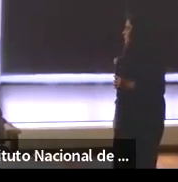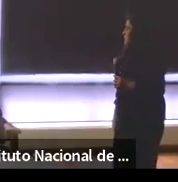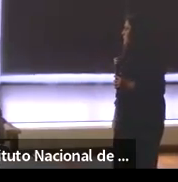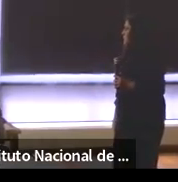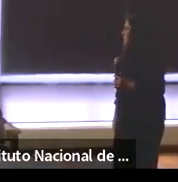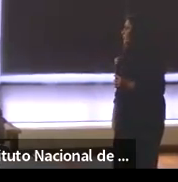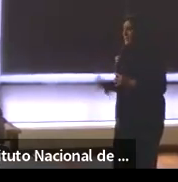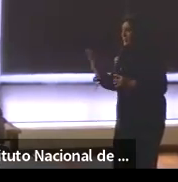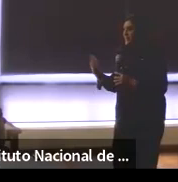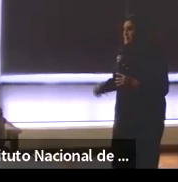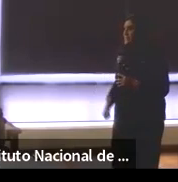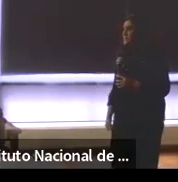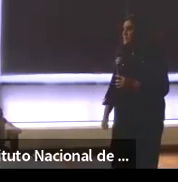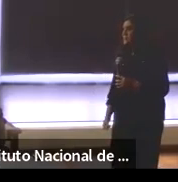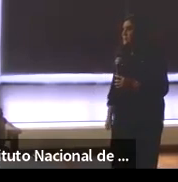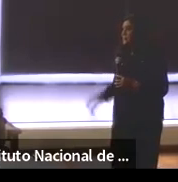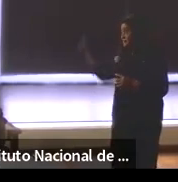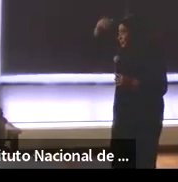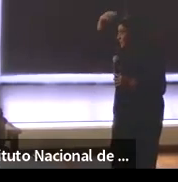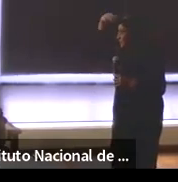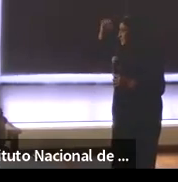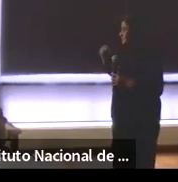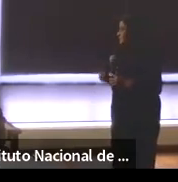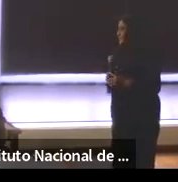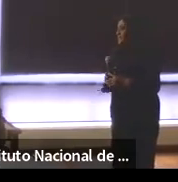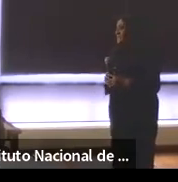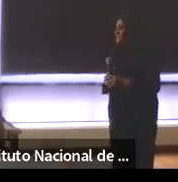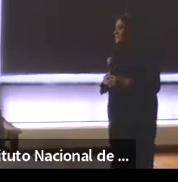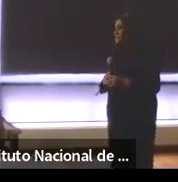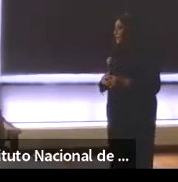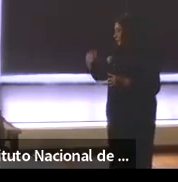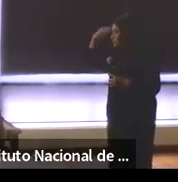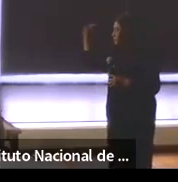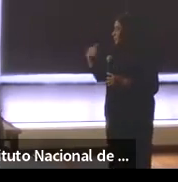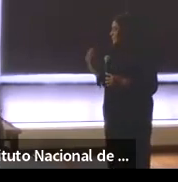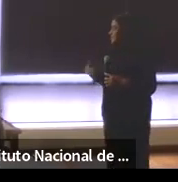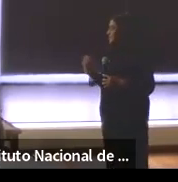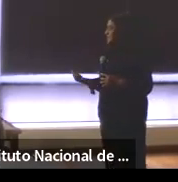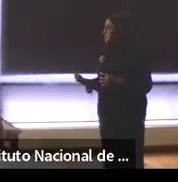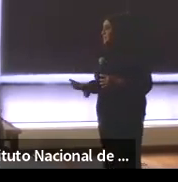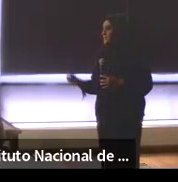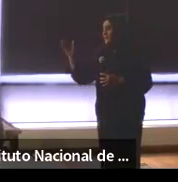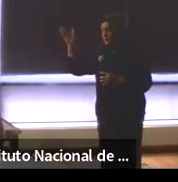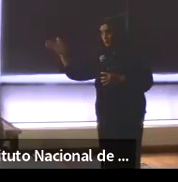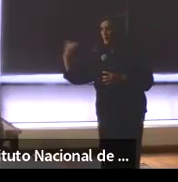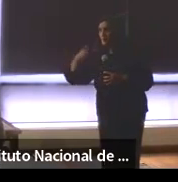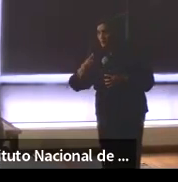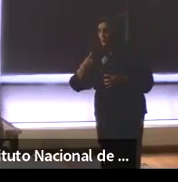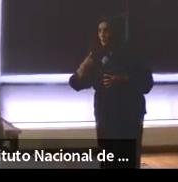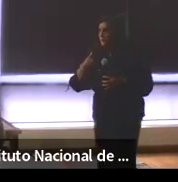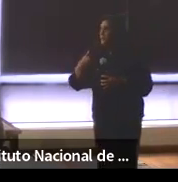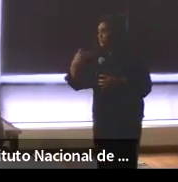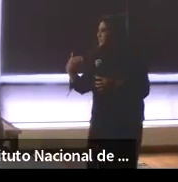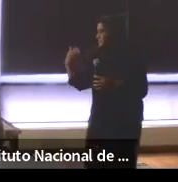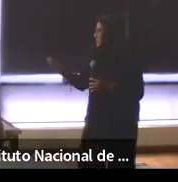vengo bien guapo Por qué me ve así entonces te cuentas esa historias Pero si tú te cuentas una historia diferente es su problema